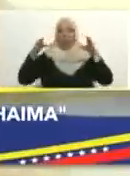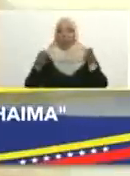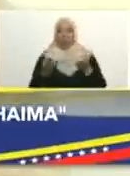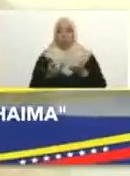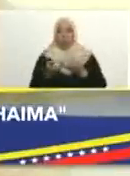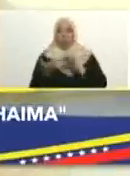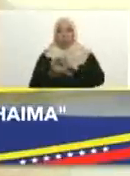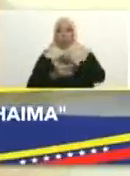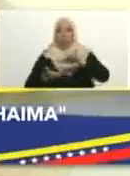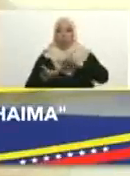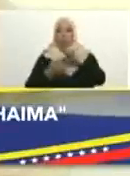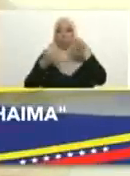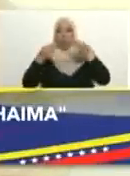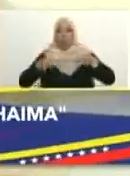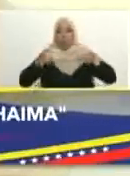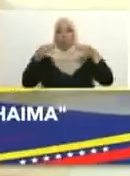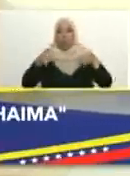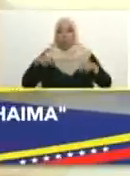Brutal.